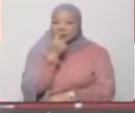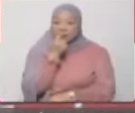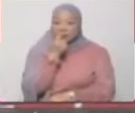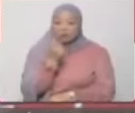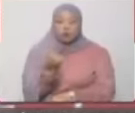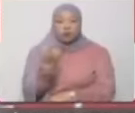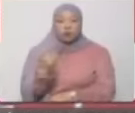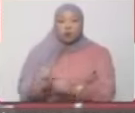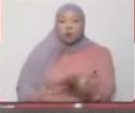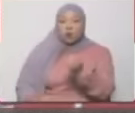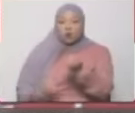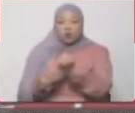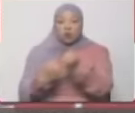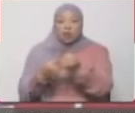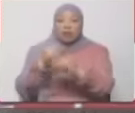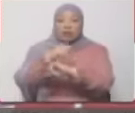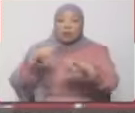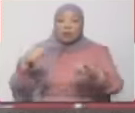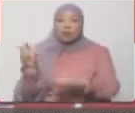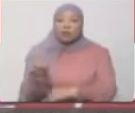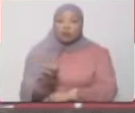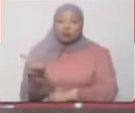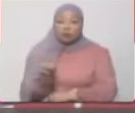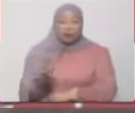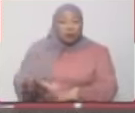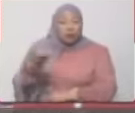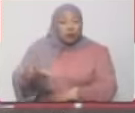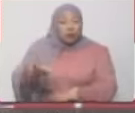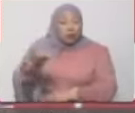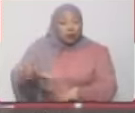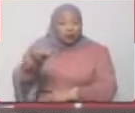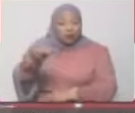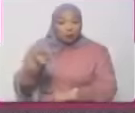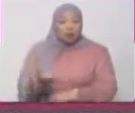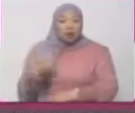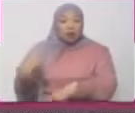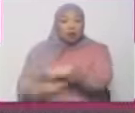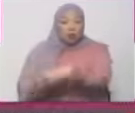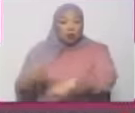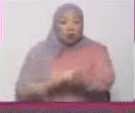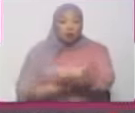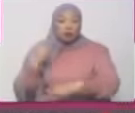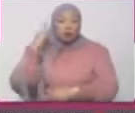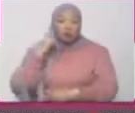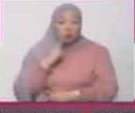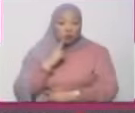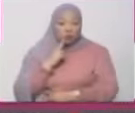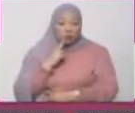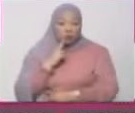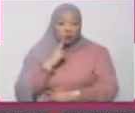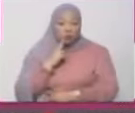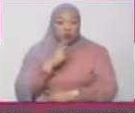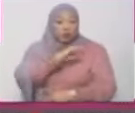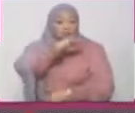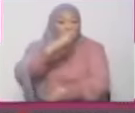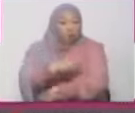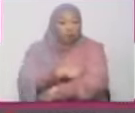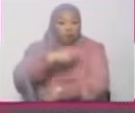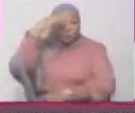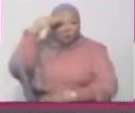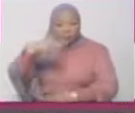columna vertebral de la independencia de Venezuela, de la revolución bolivariana. La Fuerza Armada